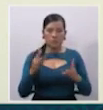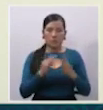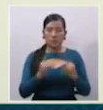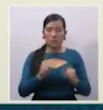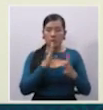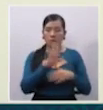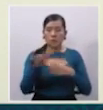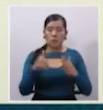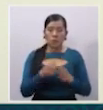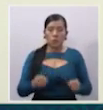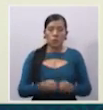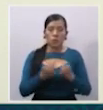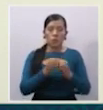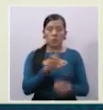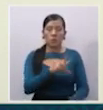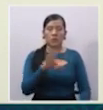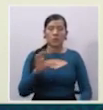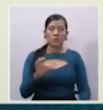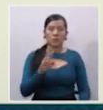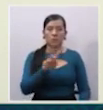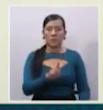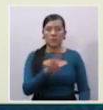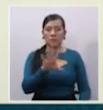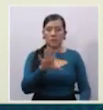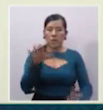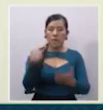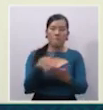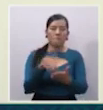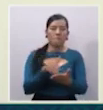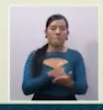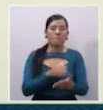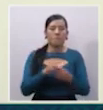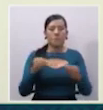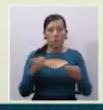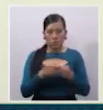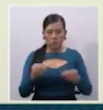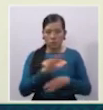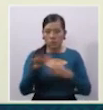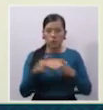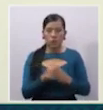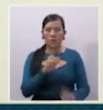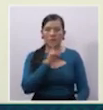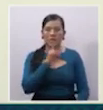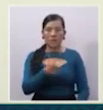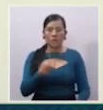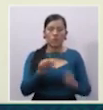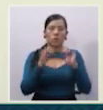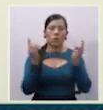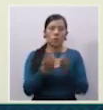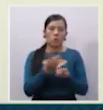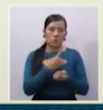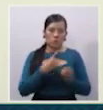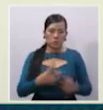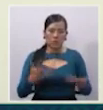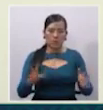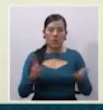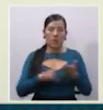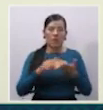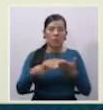de 325 millones de dólares que con seguridad la Cámara de Diputados ya aprobó 75, los